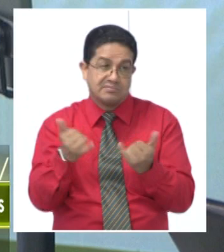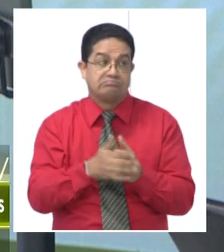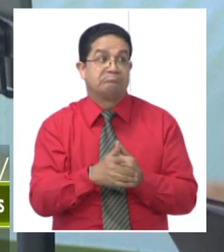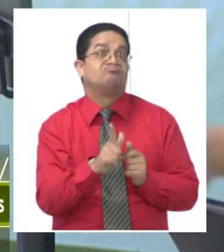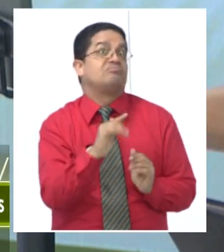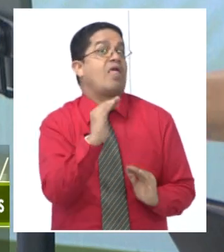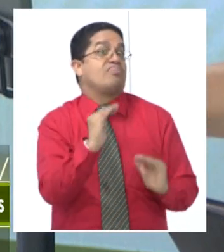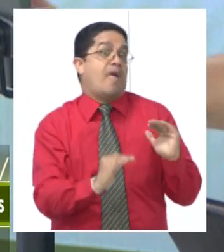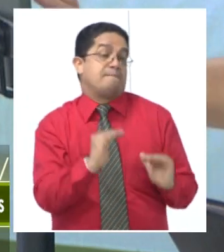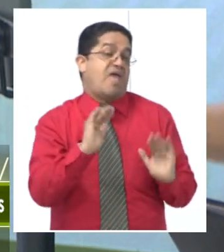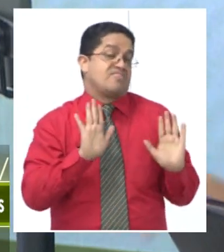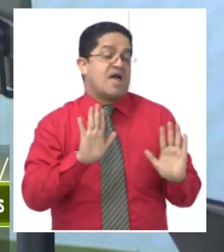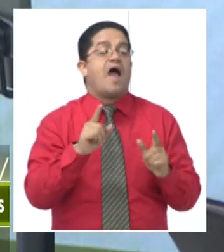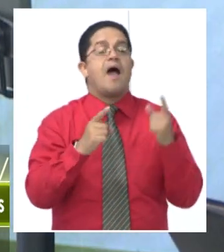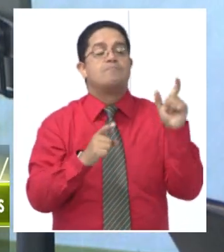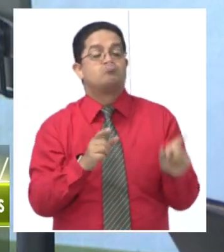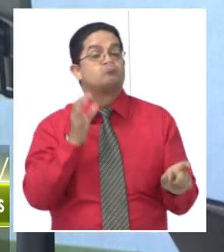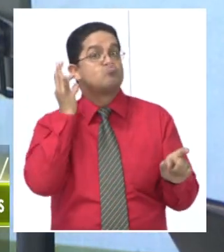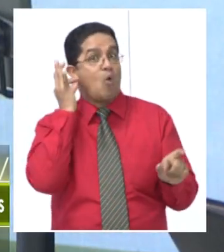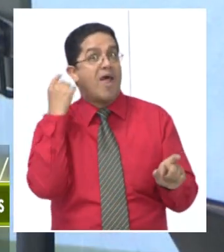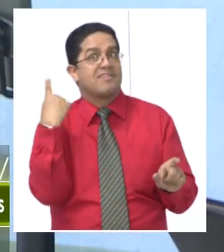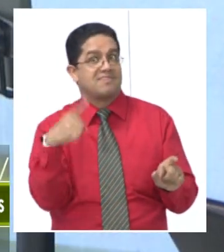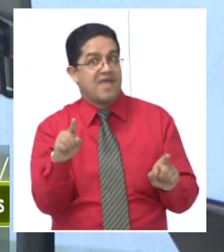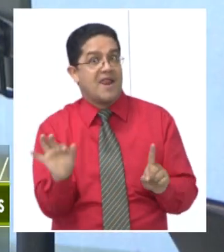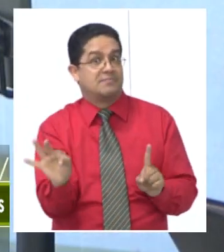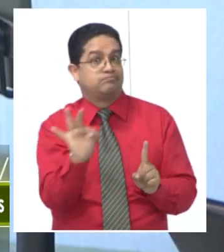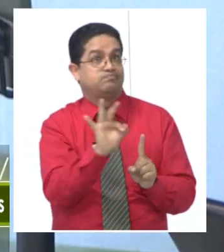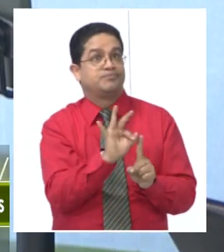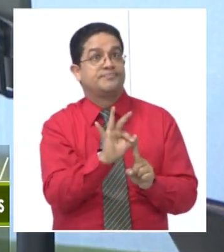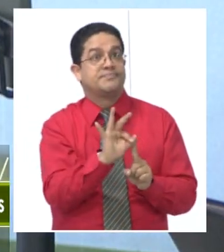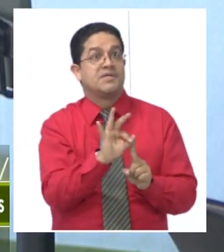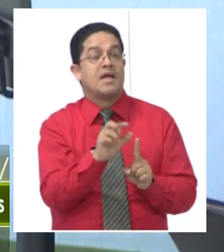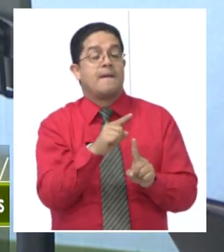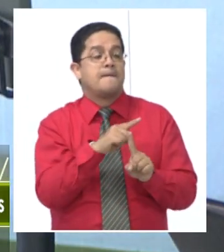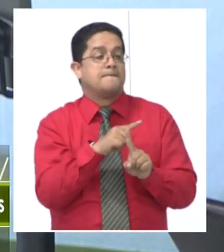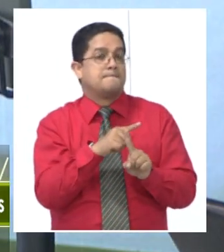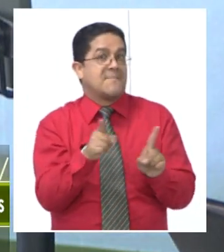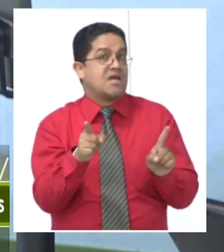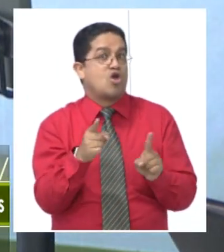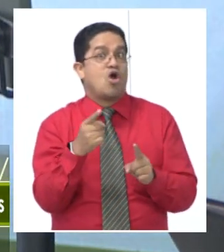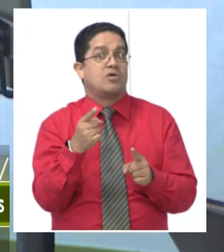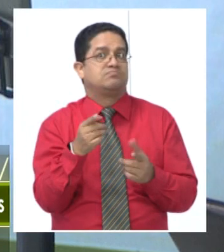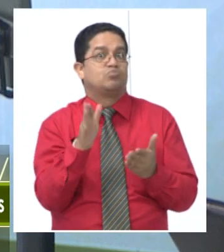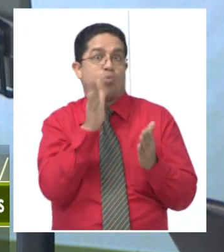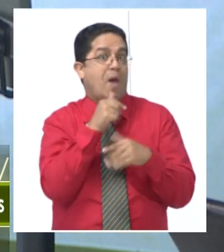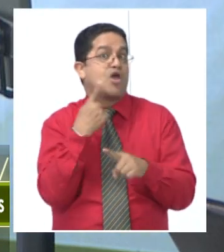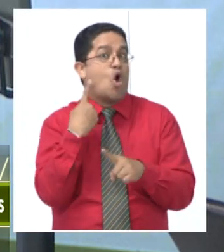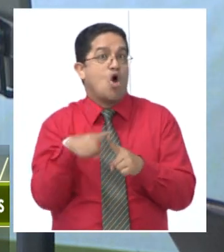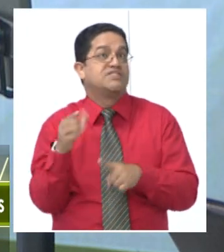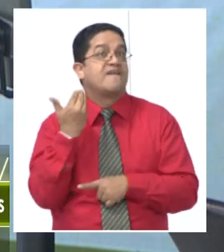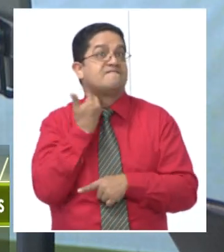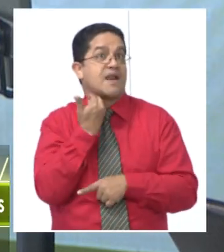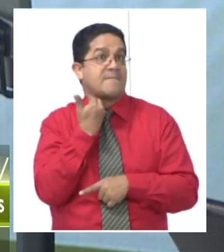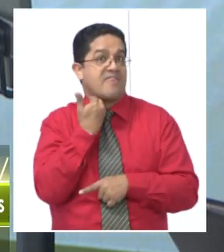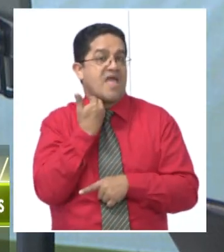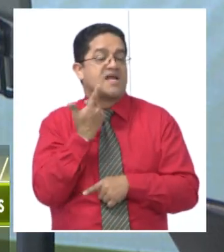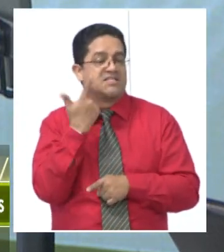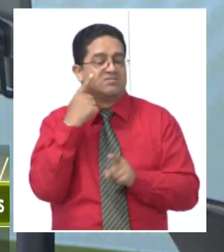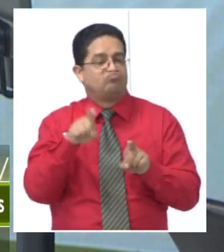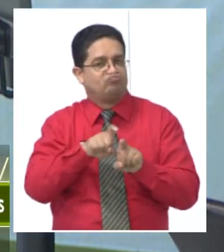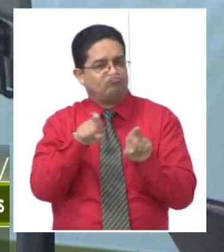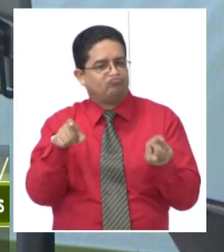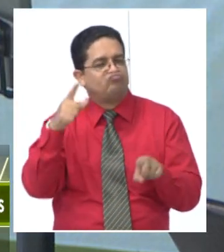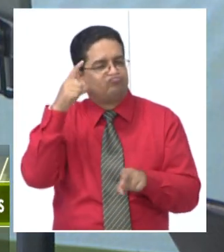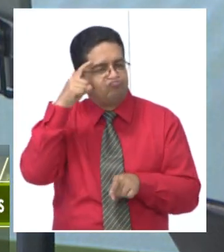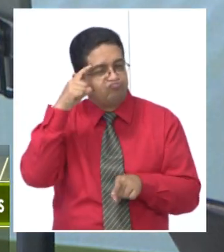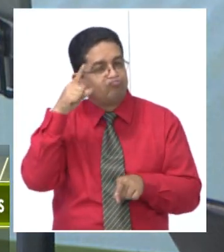lo que hay. En una paciente que tiene una infección y no tiene ningún otro factor de riesgo, y esa infección a la colposcopia supone que puede